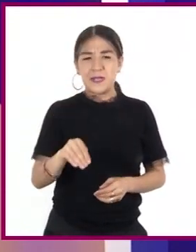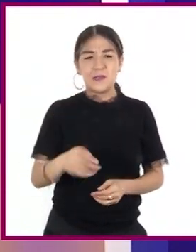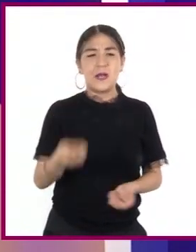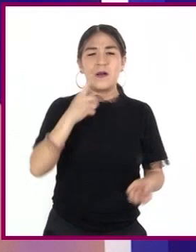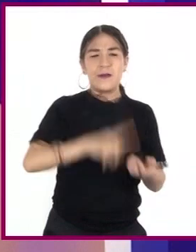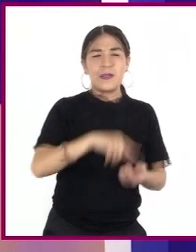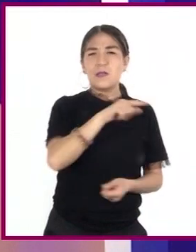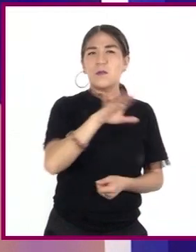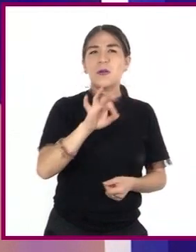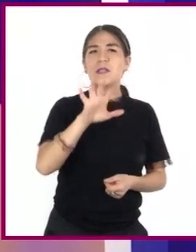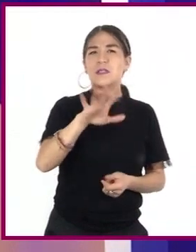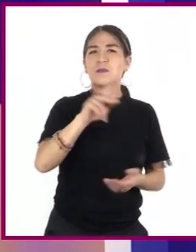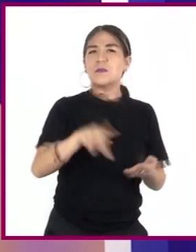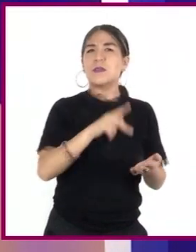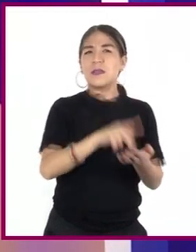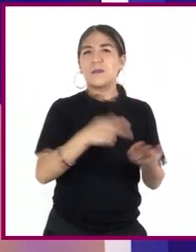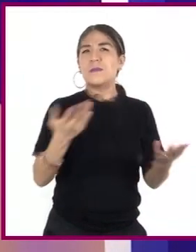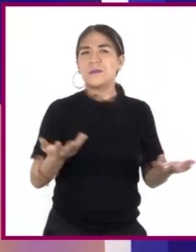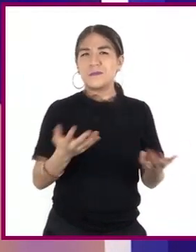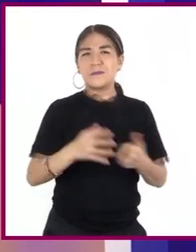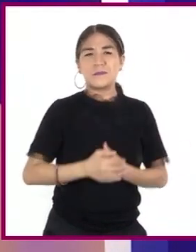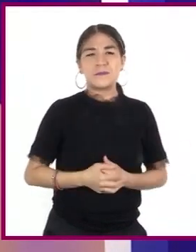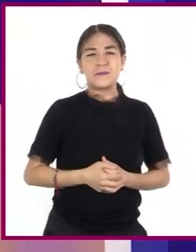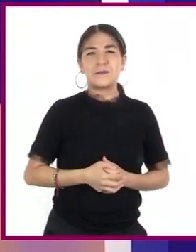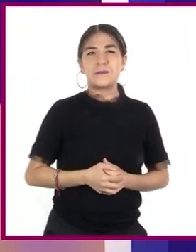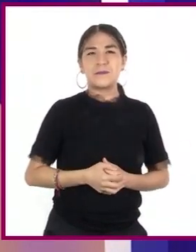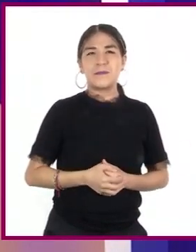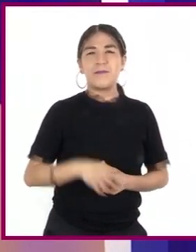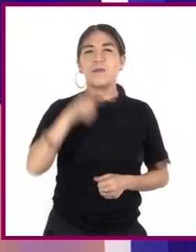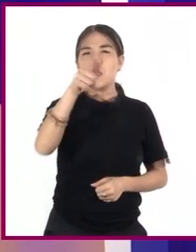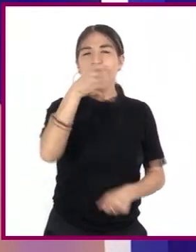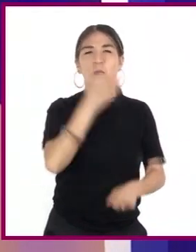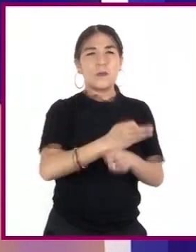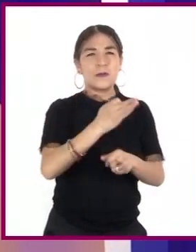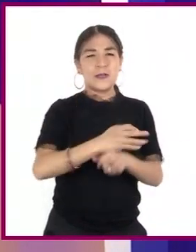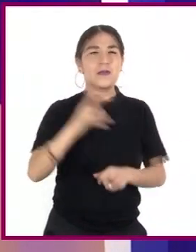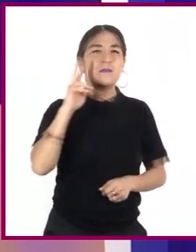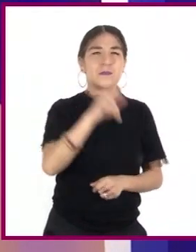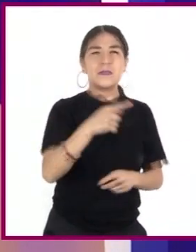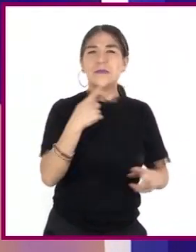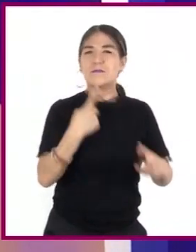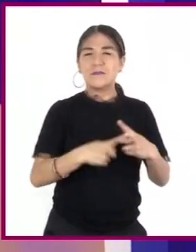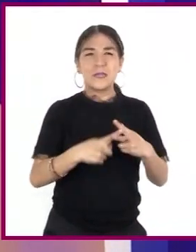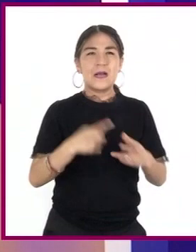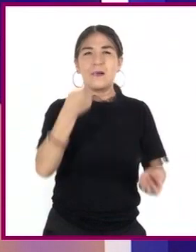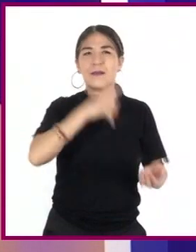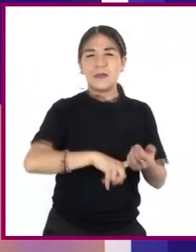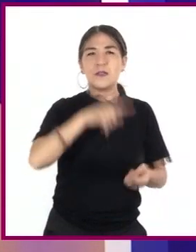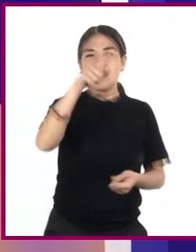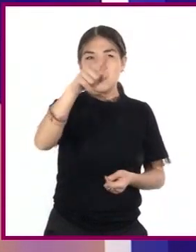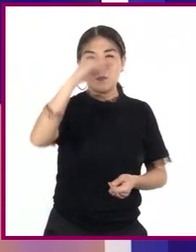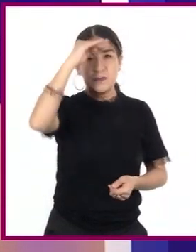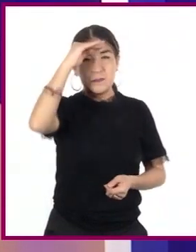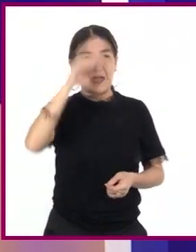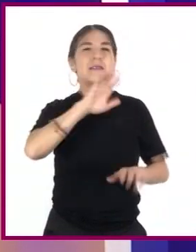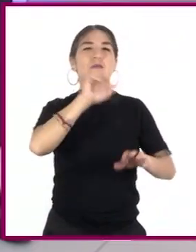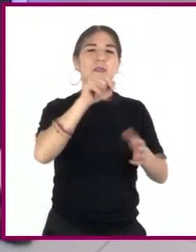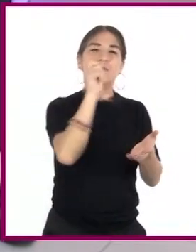en 45 kilómetros? Dense un momento para calcular y emitir su respuesta.